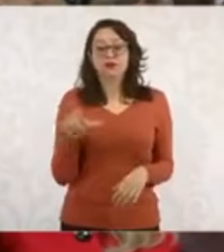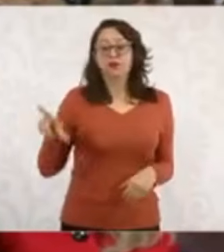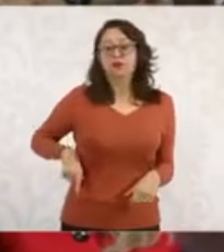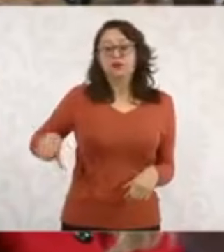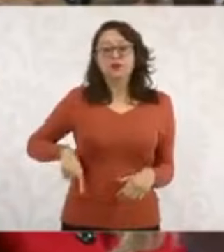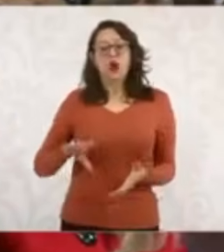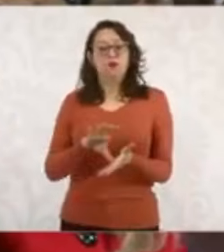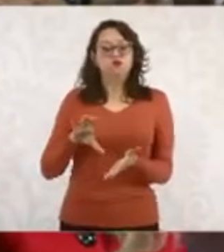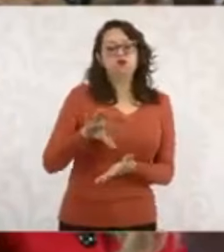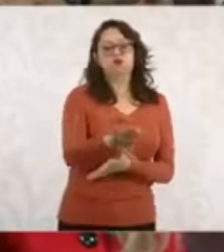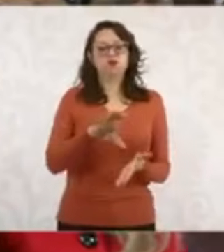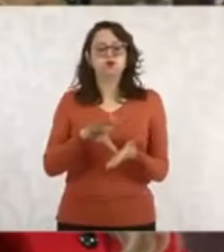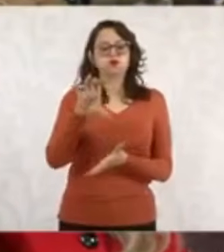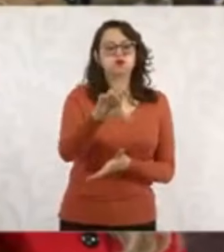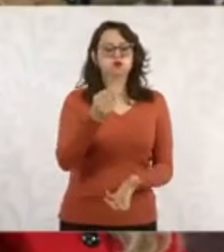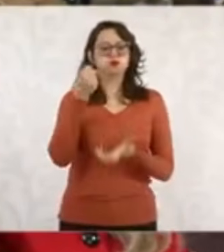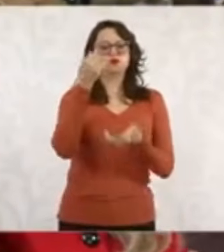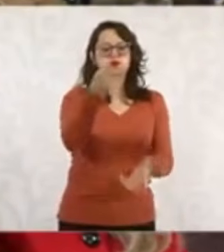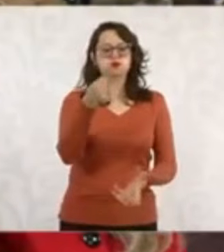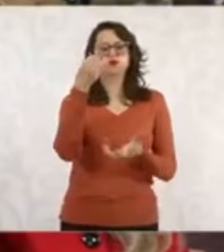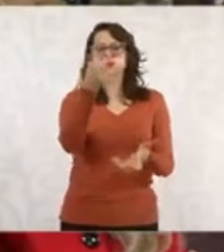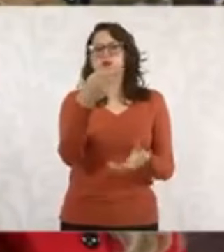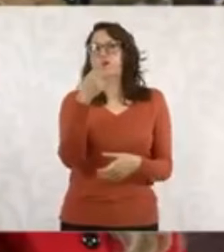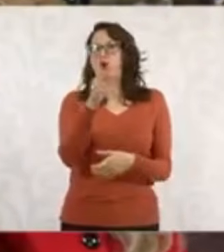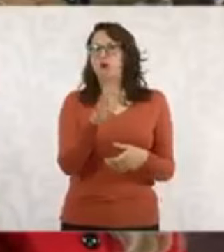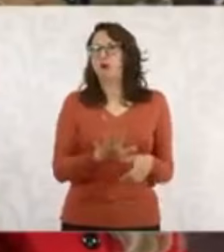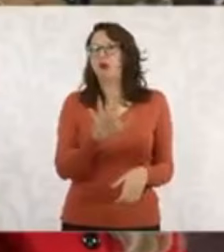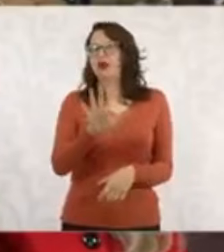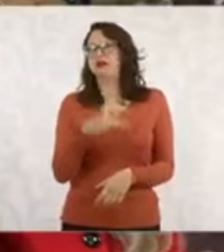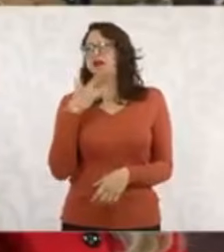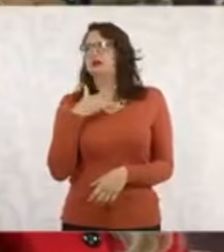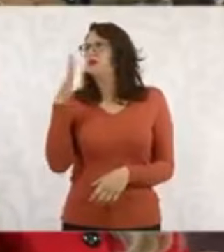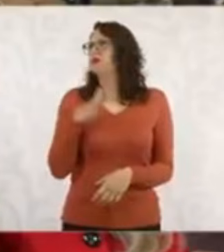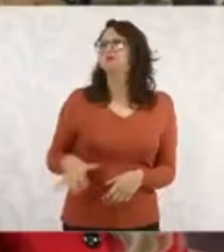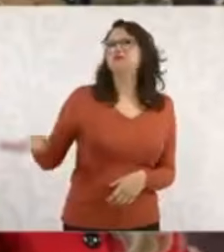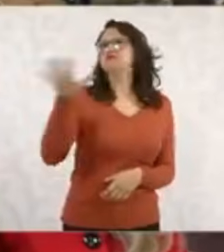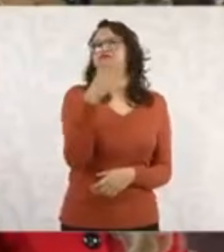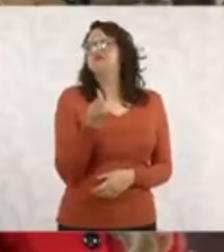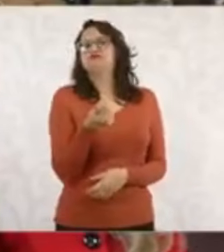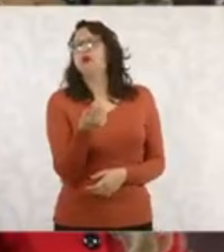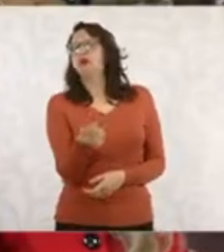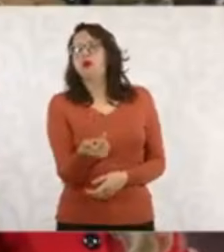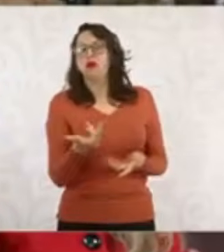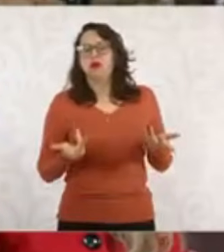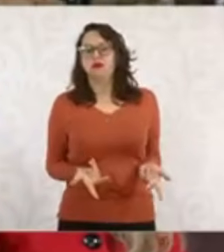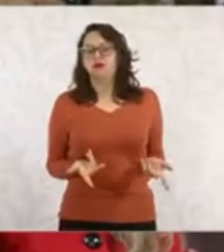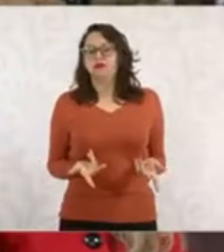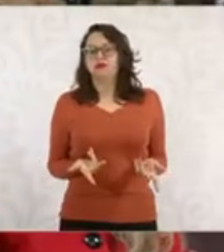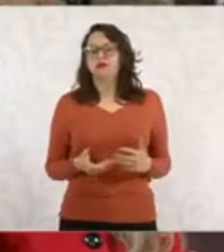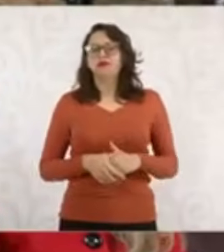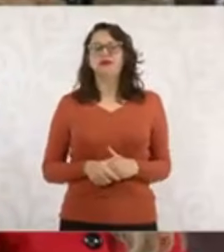hace pareciera muy atomizada. Entonces, yo quisiera preguntarle sobre este tema, ¿cuál